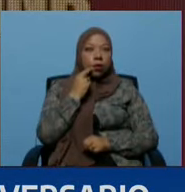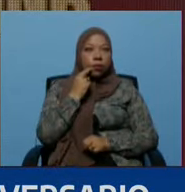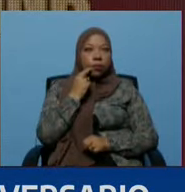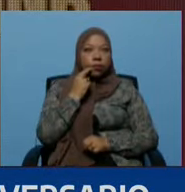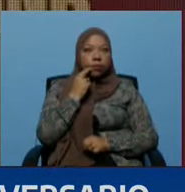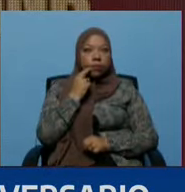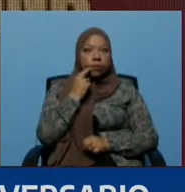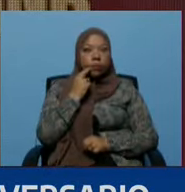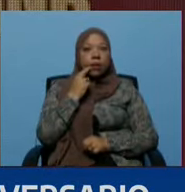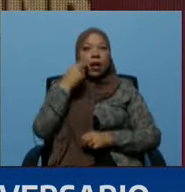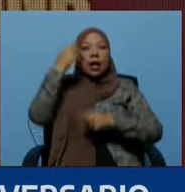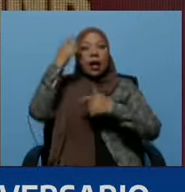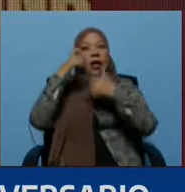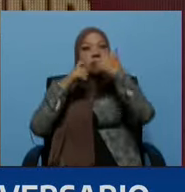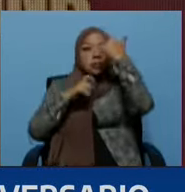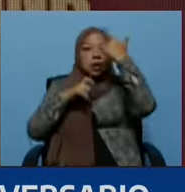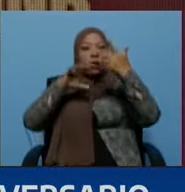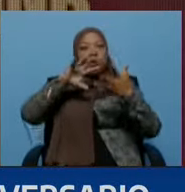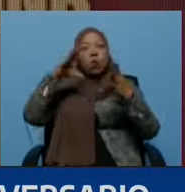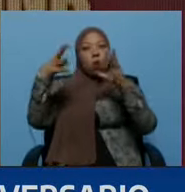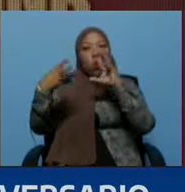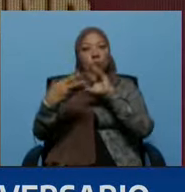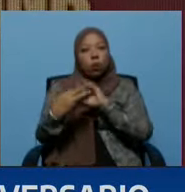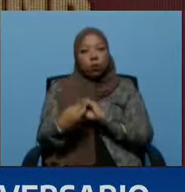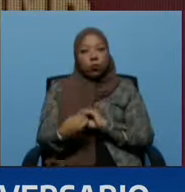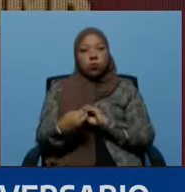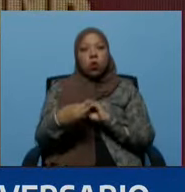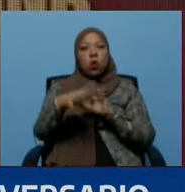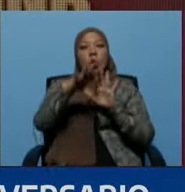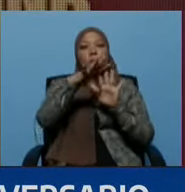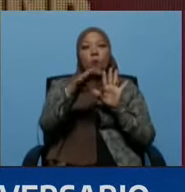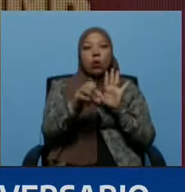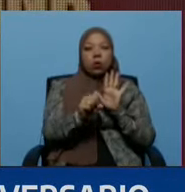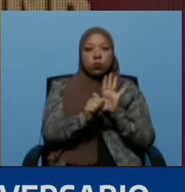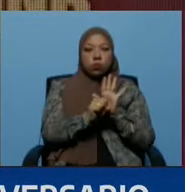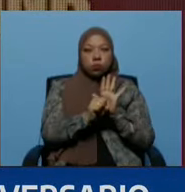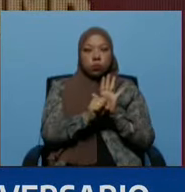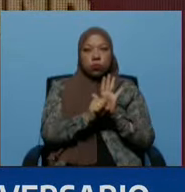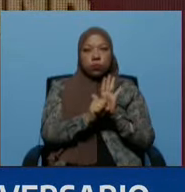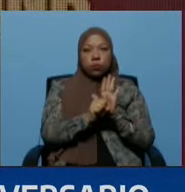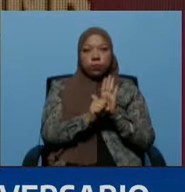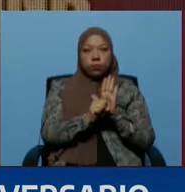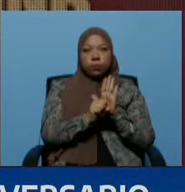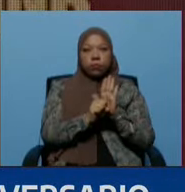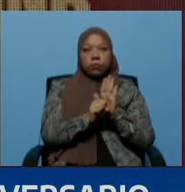que el comandante Chávez convirtió en un componente constitucional.